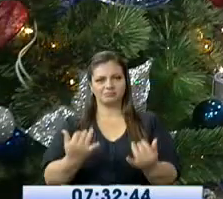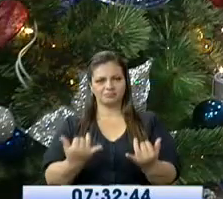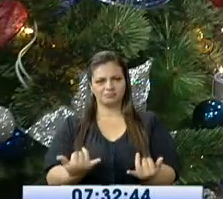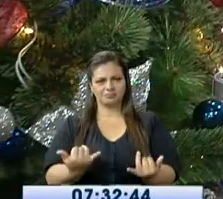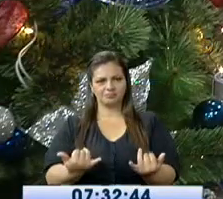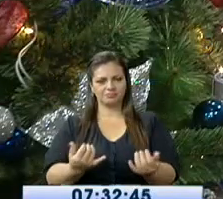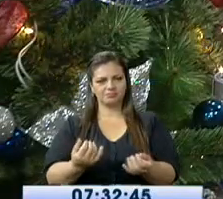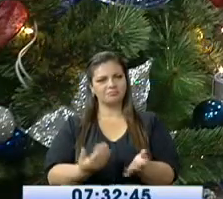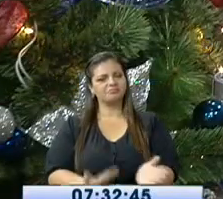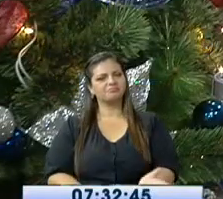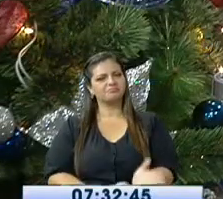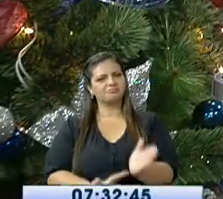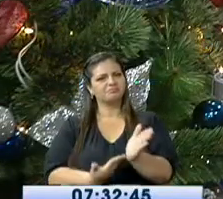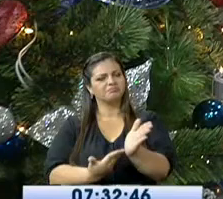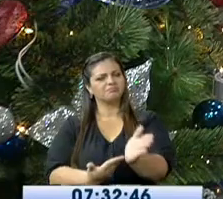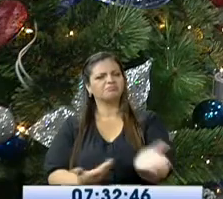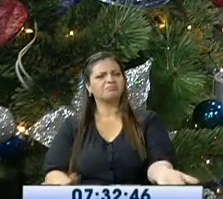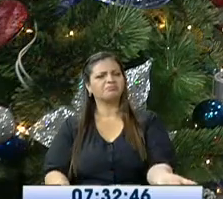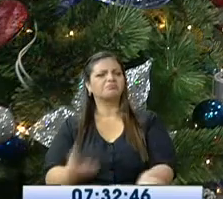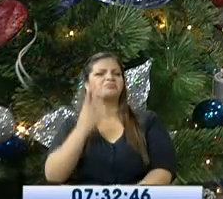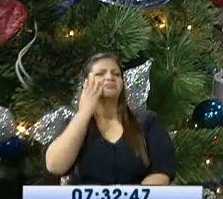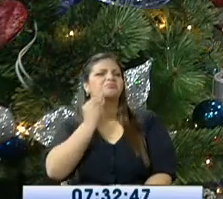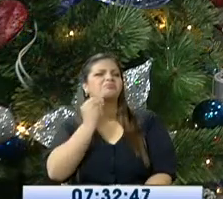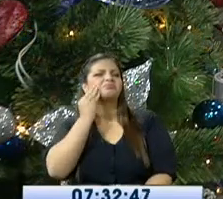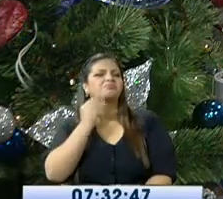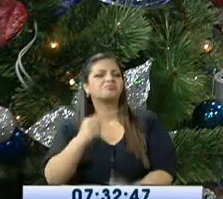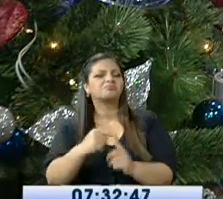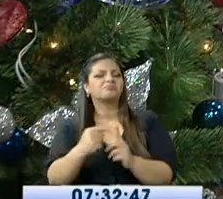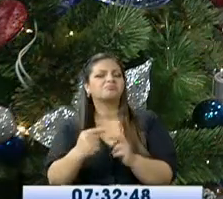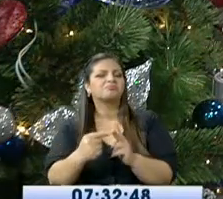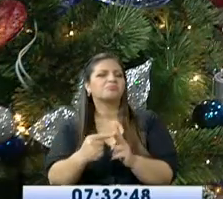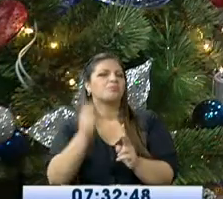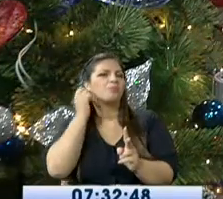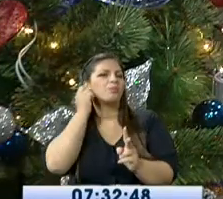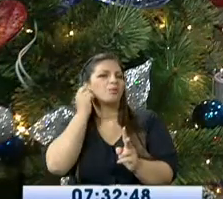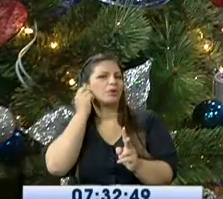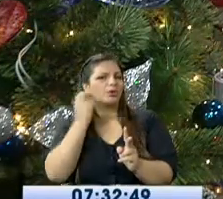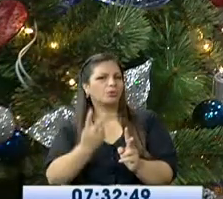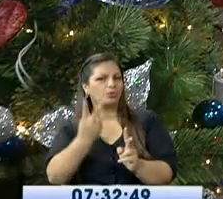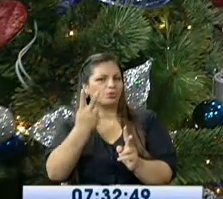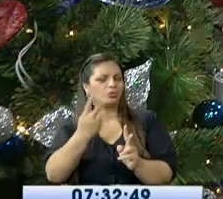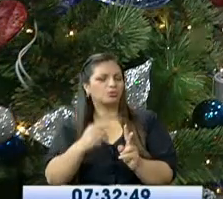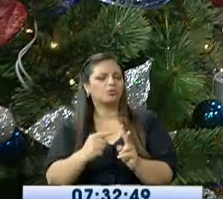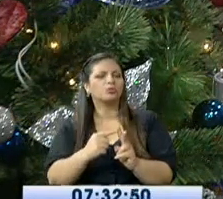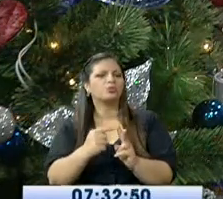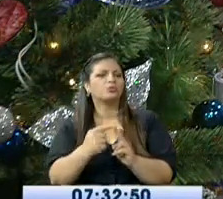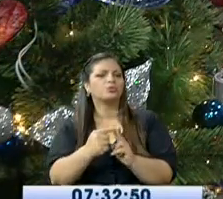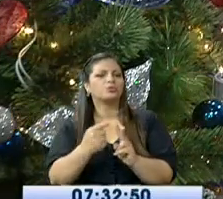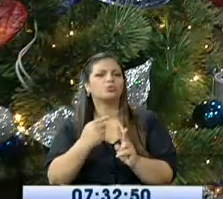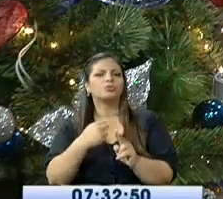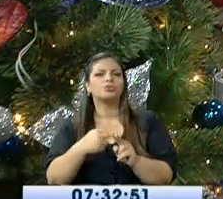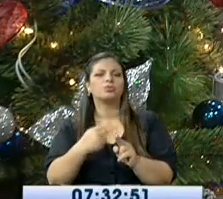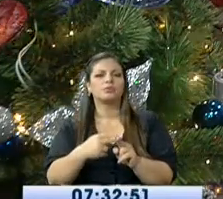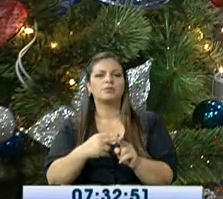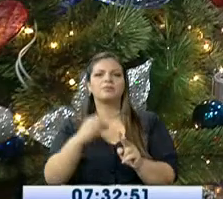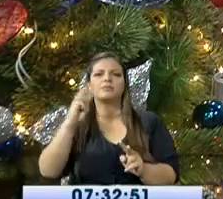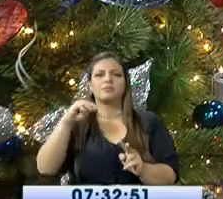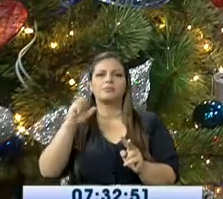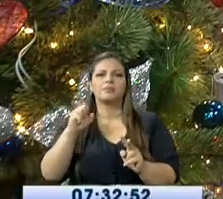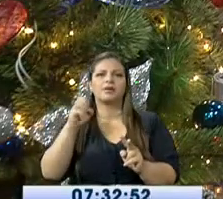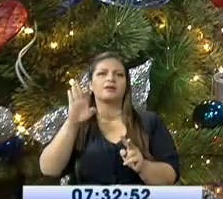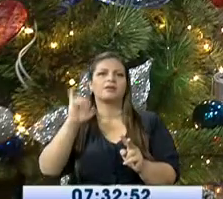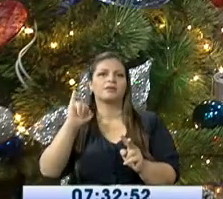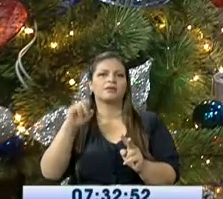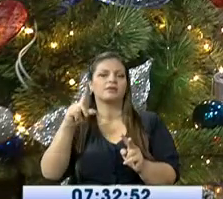les presentamos la historia de Hilda y Matilde, quienes a pesar de haber sufrido el abandono de la cabeza del hogar,